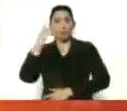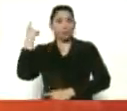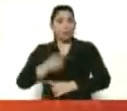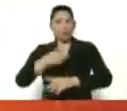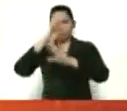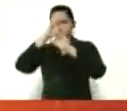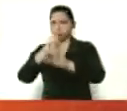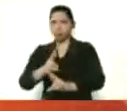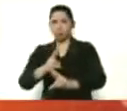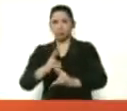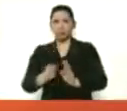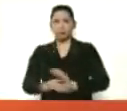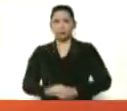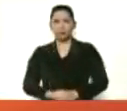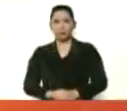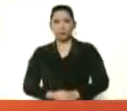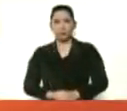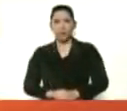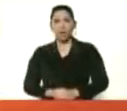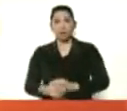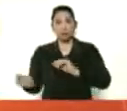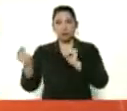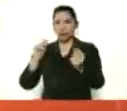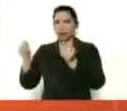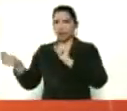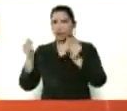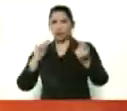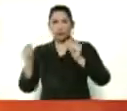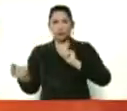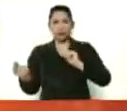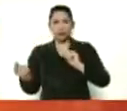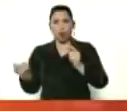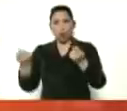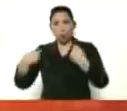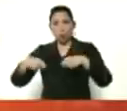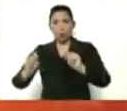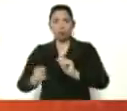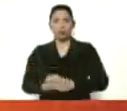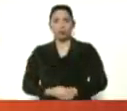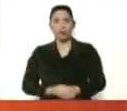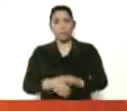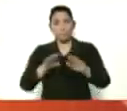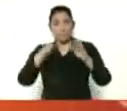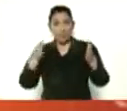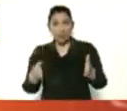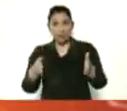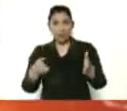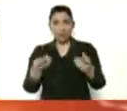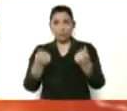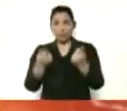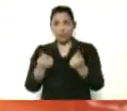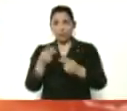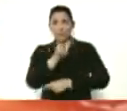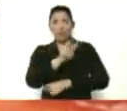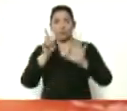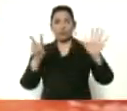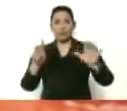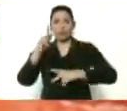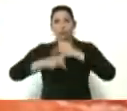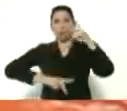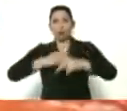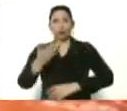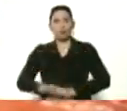los resultados de esa negociación. La mesa de precios acordados para 27 productos